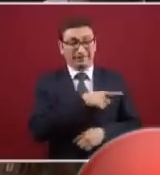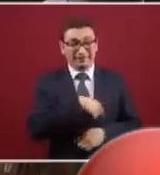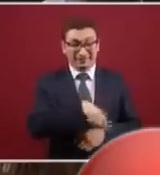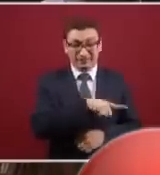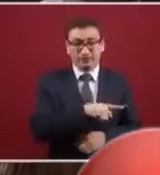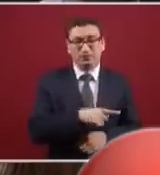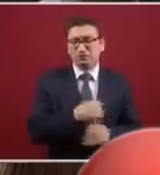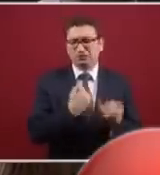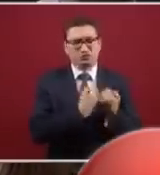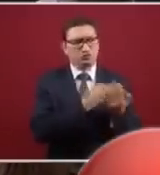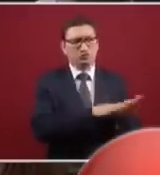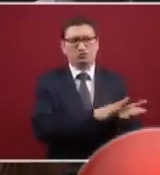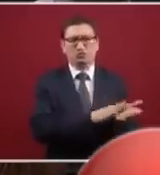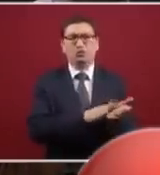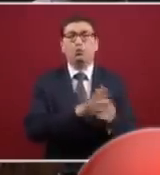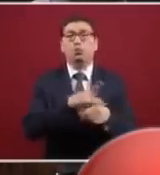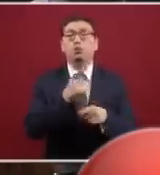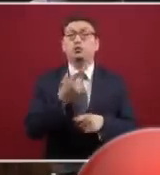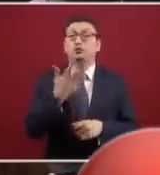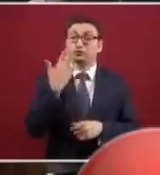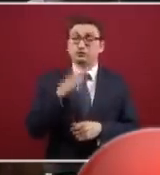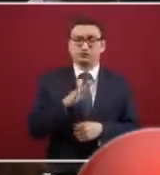llevar a cabo una transformación